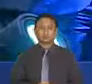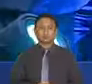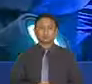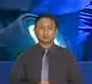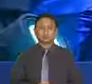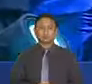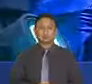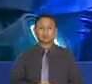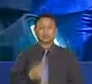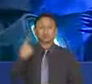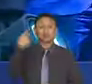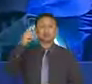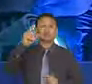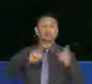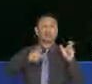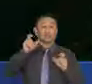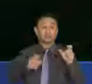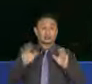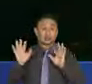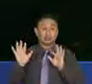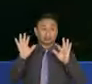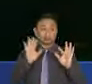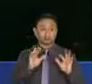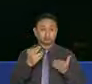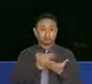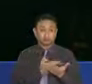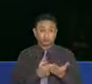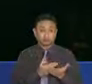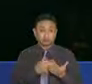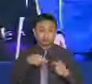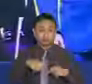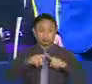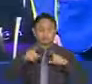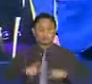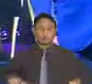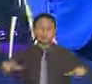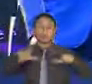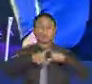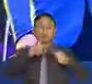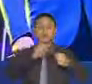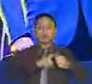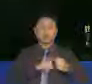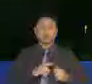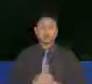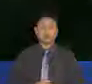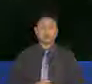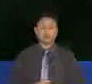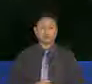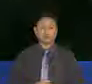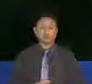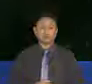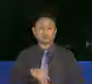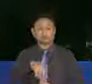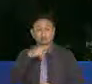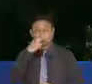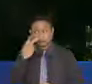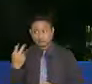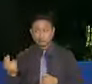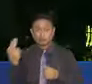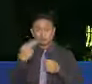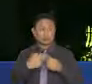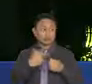miles de capitalinos disfrutaron de los eventos organizados en distintos puntos de la ciudad es una participación